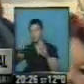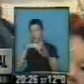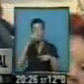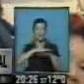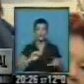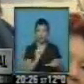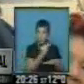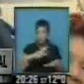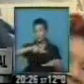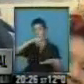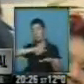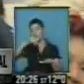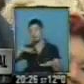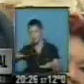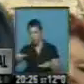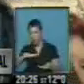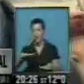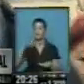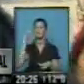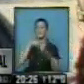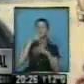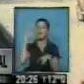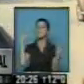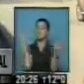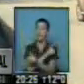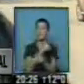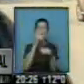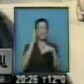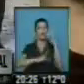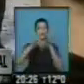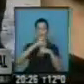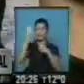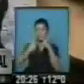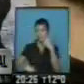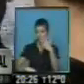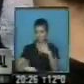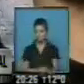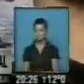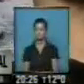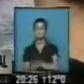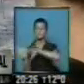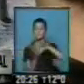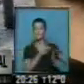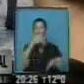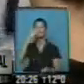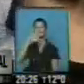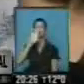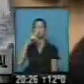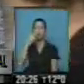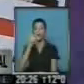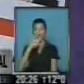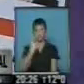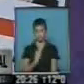la mitad de acceso a la educación, más problemas infraestructurales y viviendas muy grandes. Por su parte, Luis Zamora, de